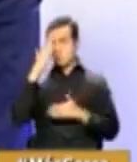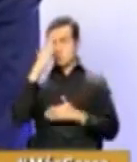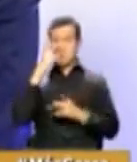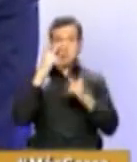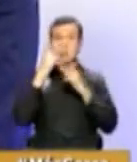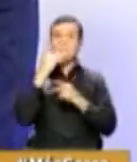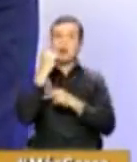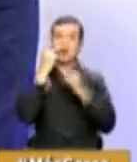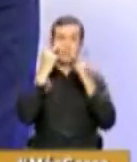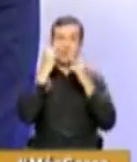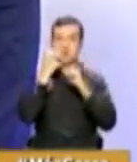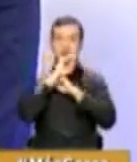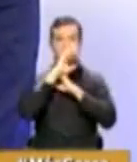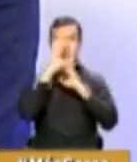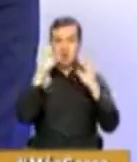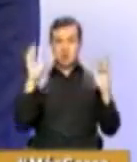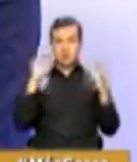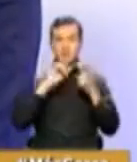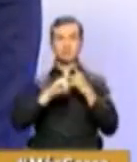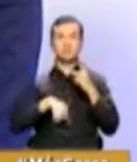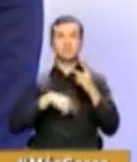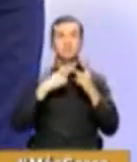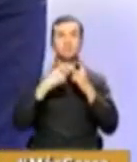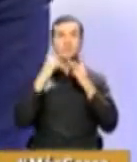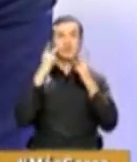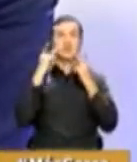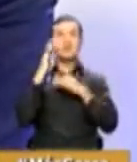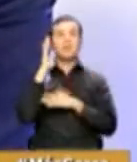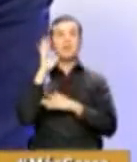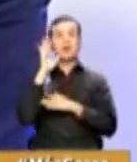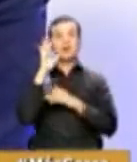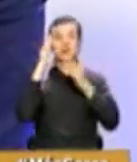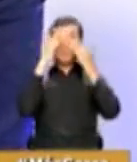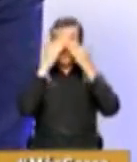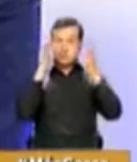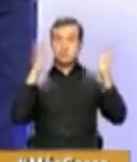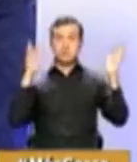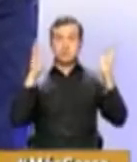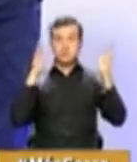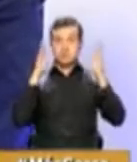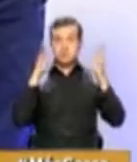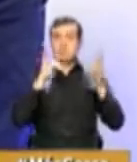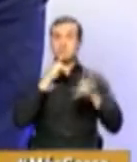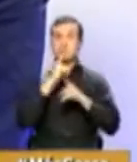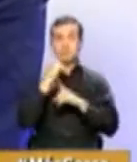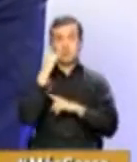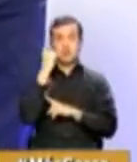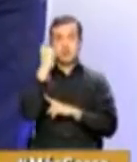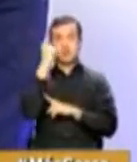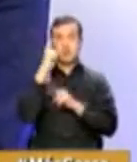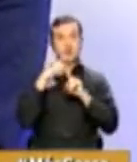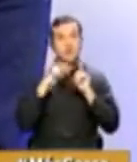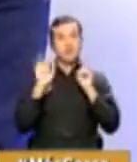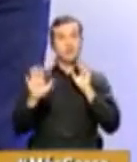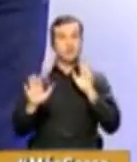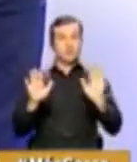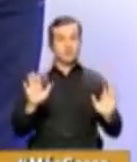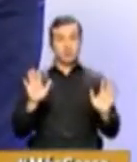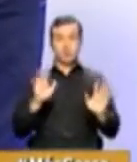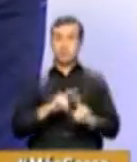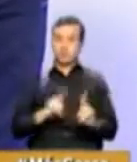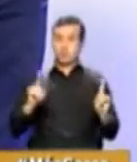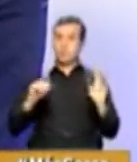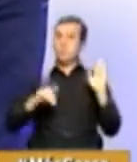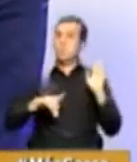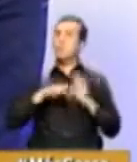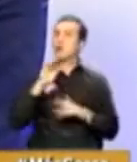mucho mejor, la visión es más amplia. Y sí, sí noto mucho la diferencia, puedo desempeñarme